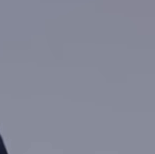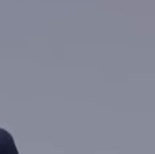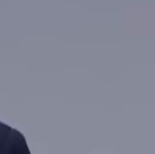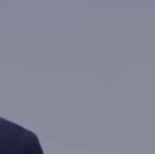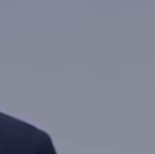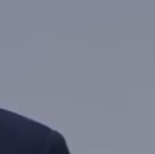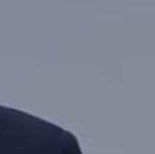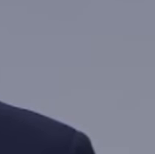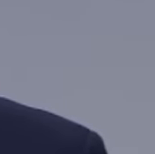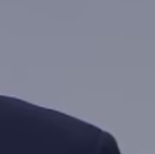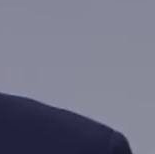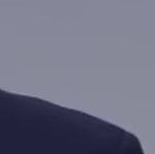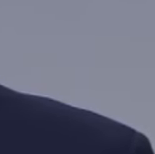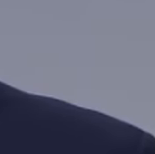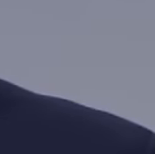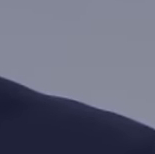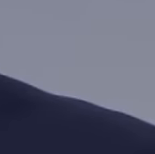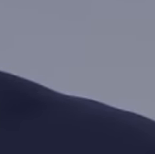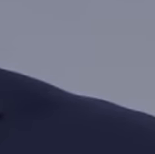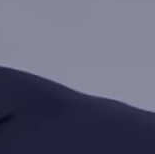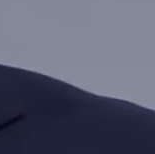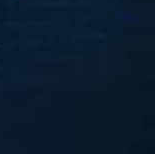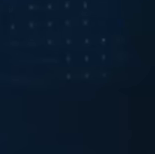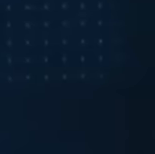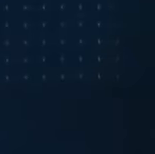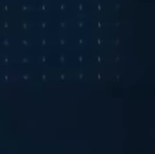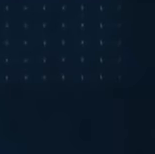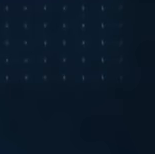el amigo de ustedes, Cachito Bueno.